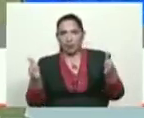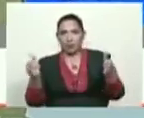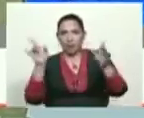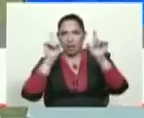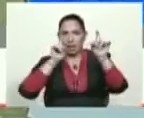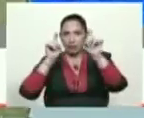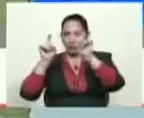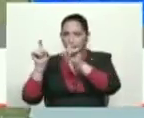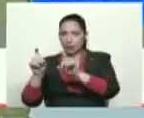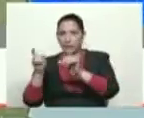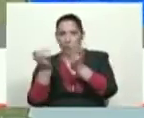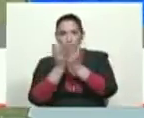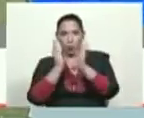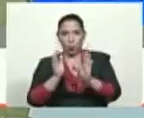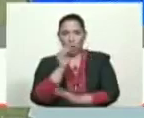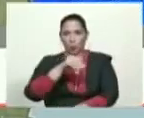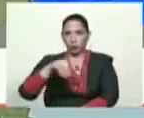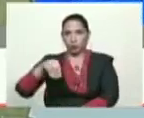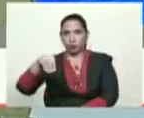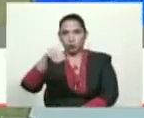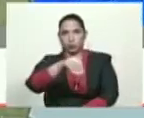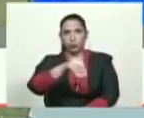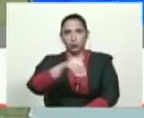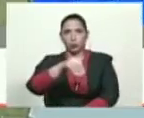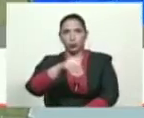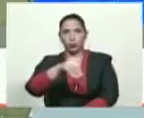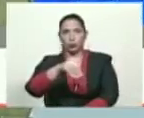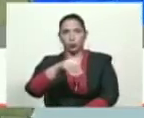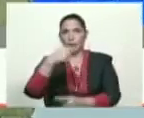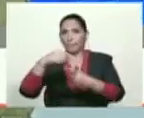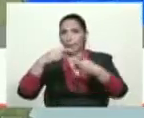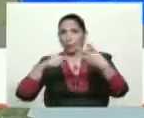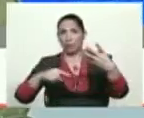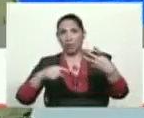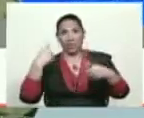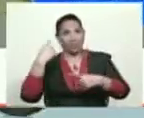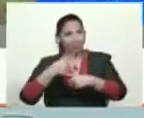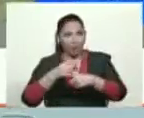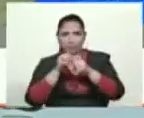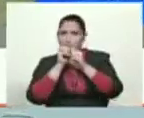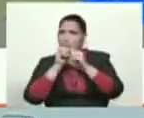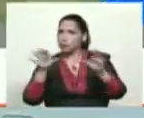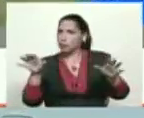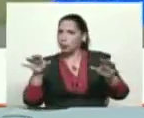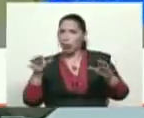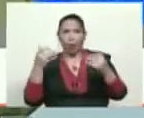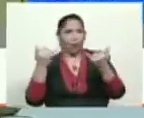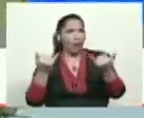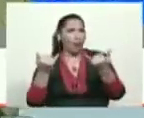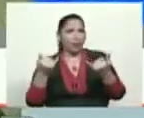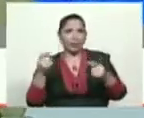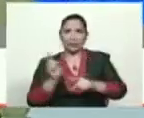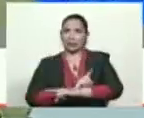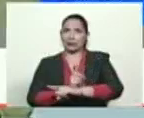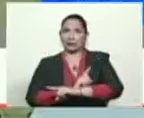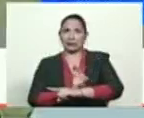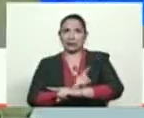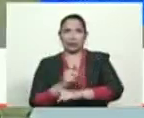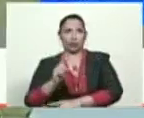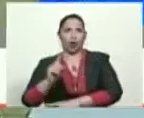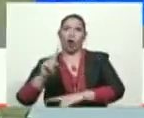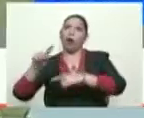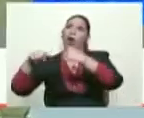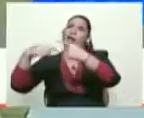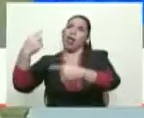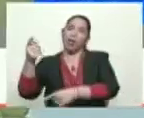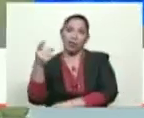escuelas de ajedrez etcétera esto tiene que ser un despliegue esto es cayendo y corriendo esto no es para dentro de tres meses